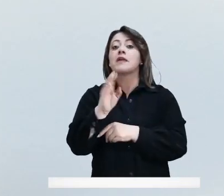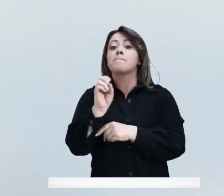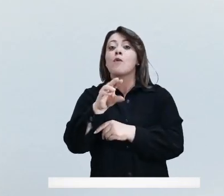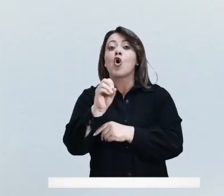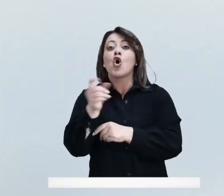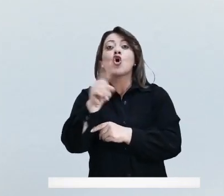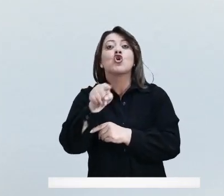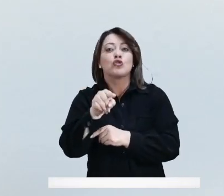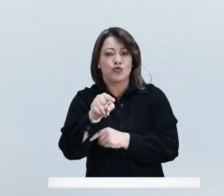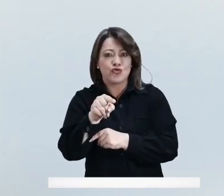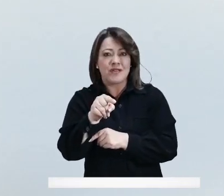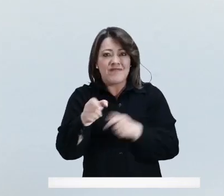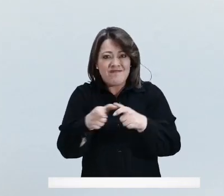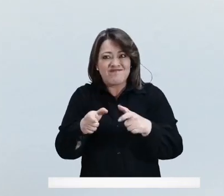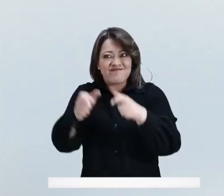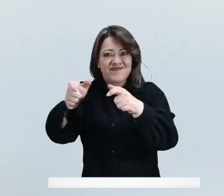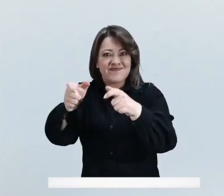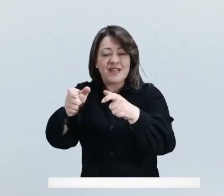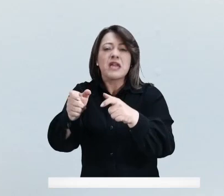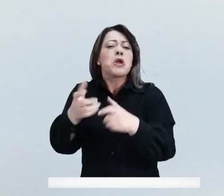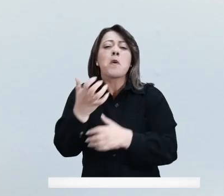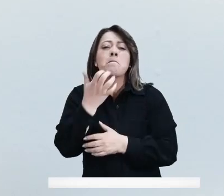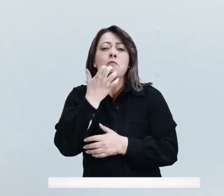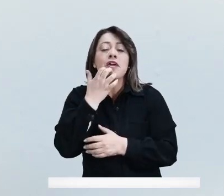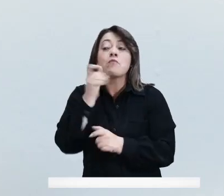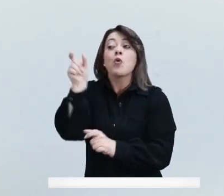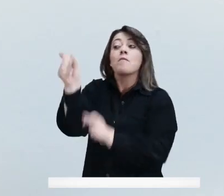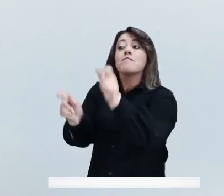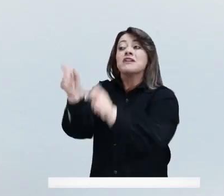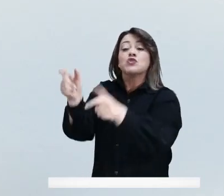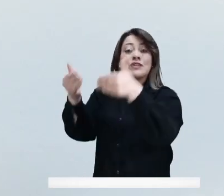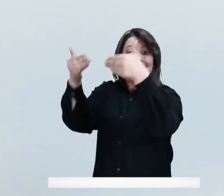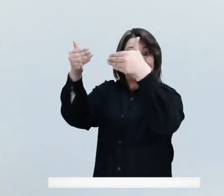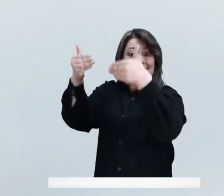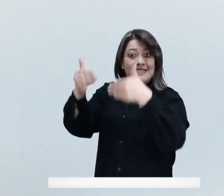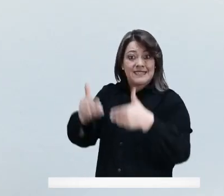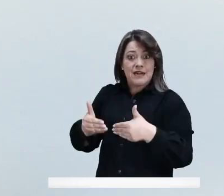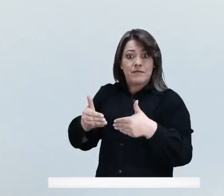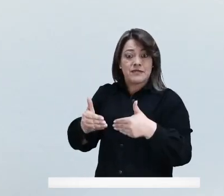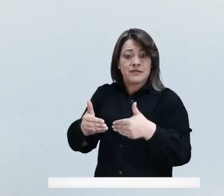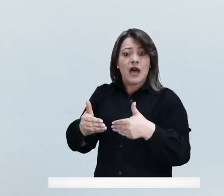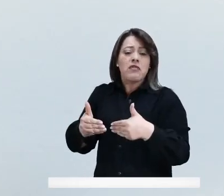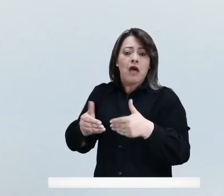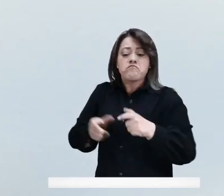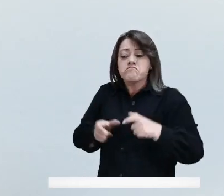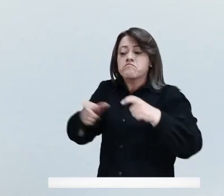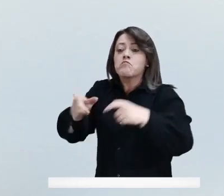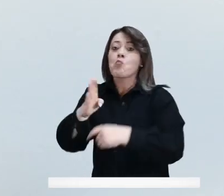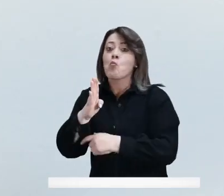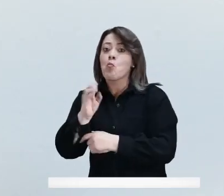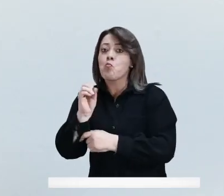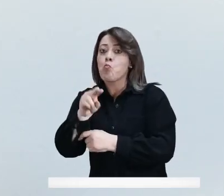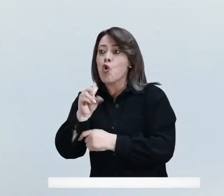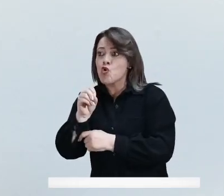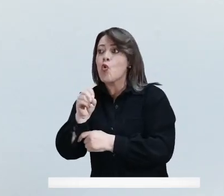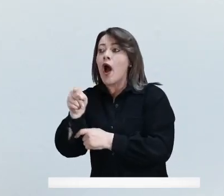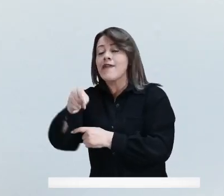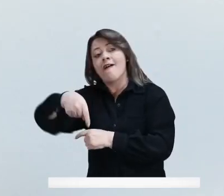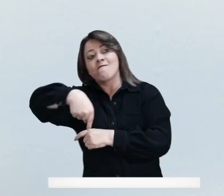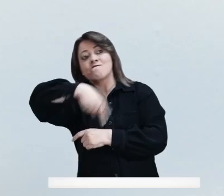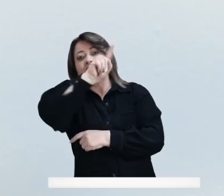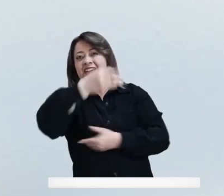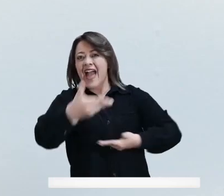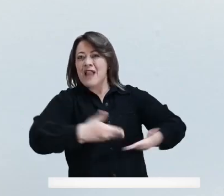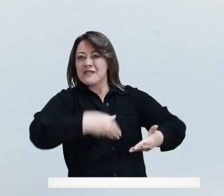bonos canjeables. Un ejemplo, una de las luchas de la población, concejal Mandy, que lo hablamos muchas veces, fue que los